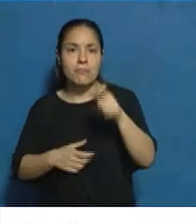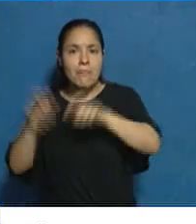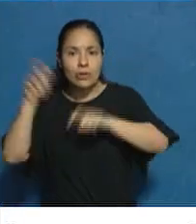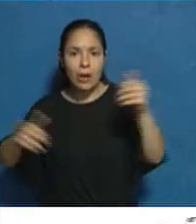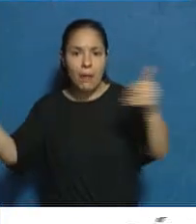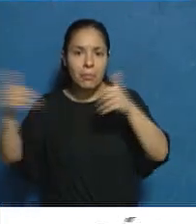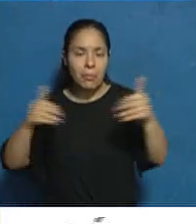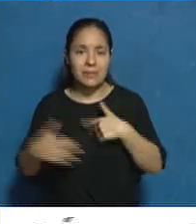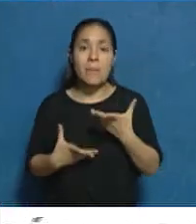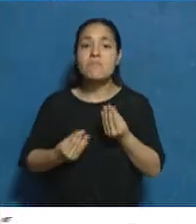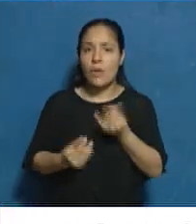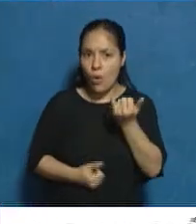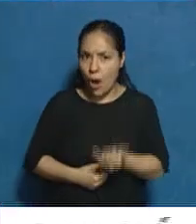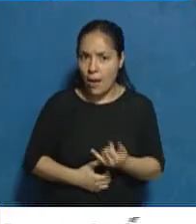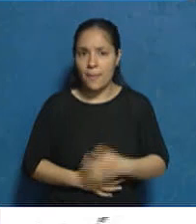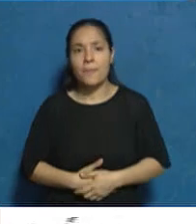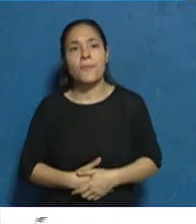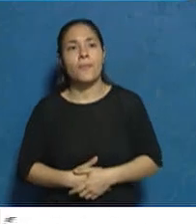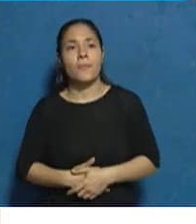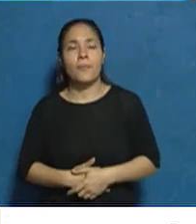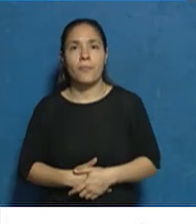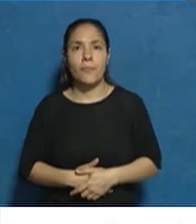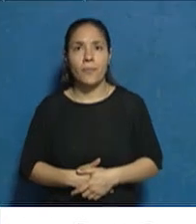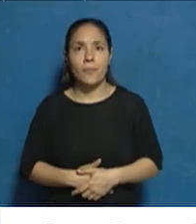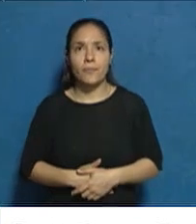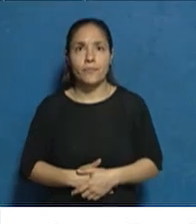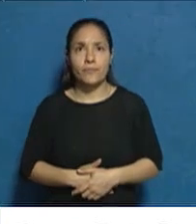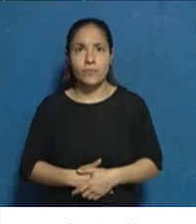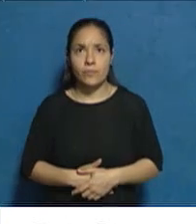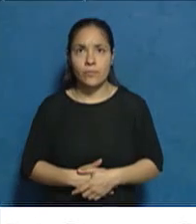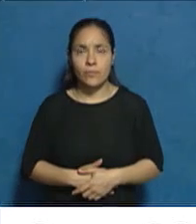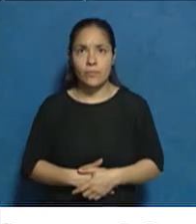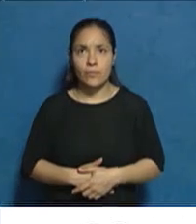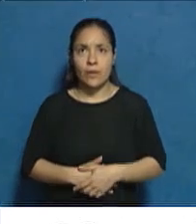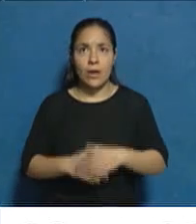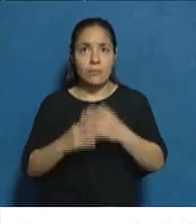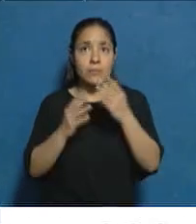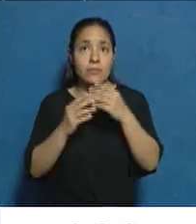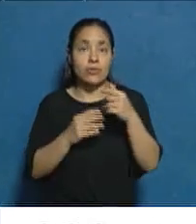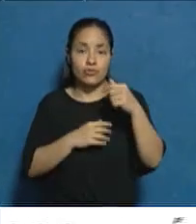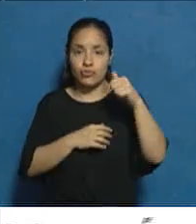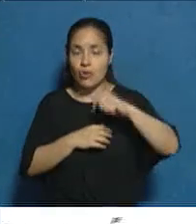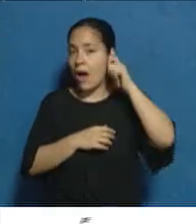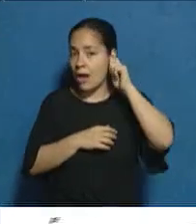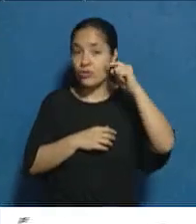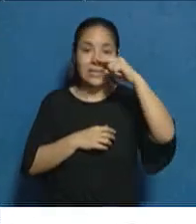tiene miedo. Vamos a escuchar esta primera parte y después seguimos escuchando el resto. Muy bien. Primero que nada, soy una persona grande, tengo